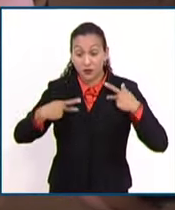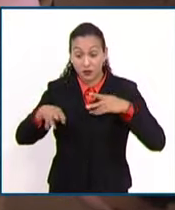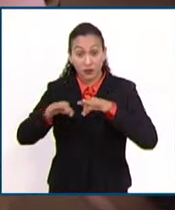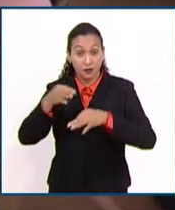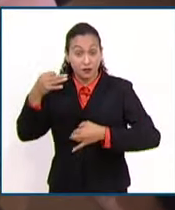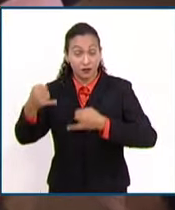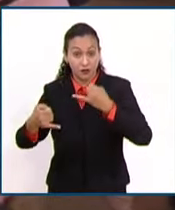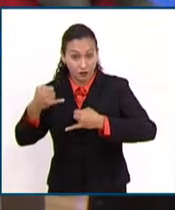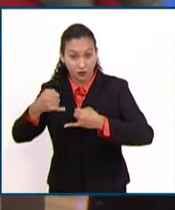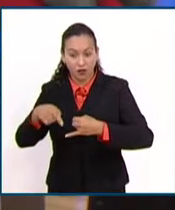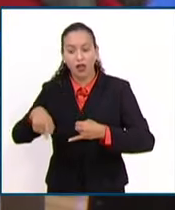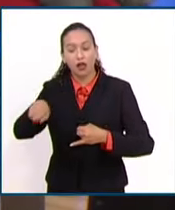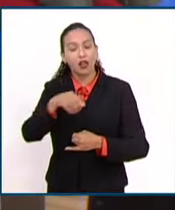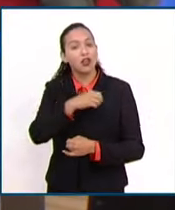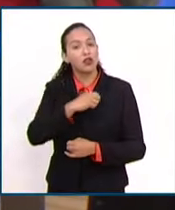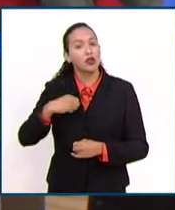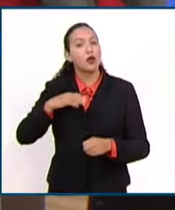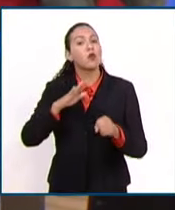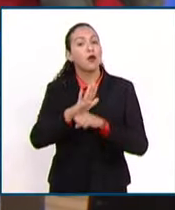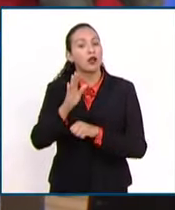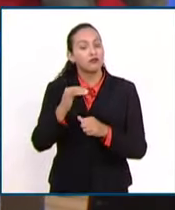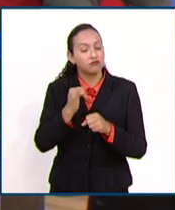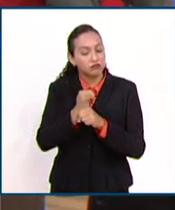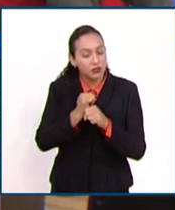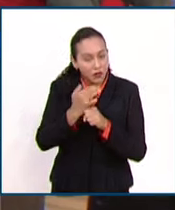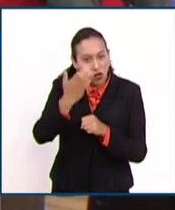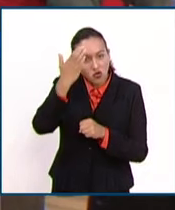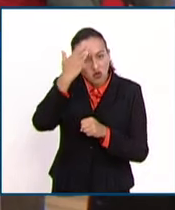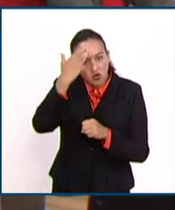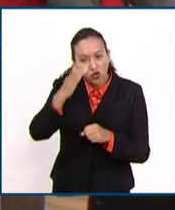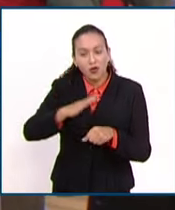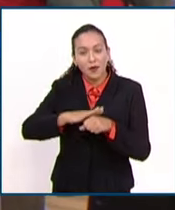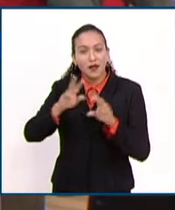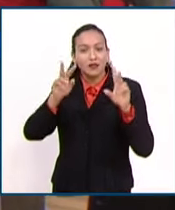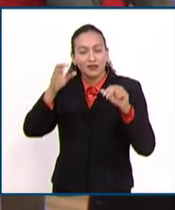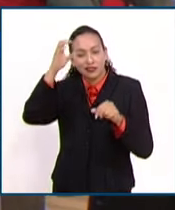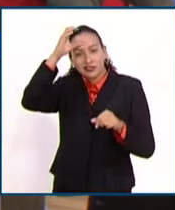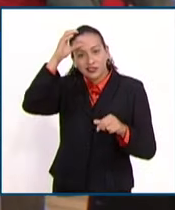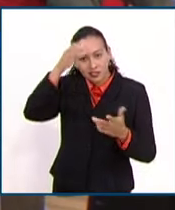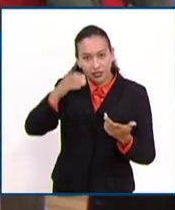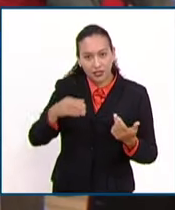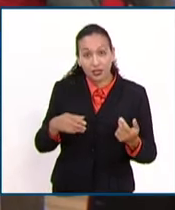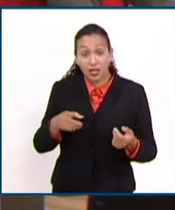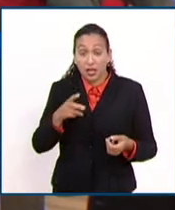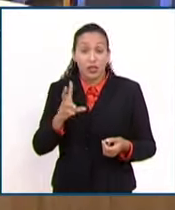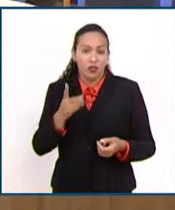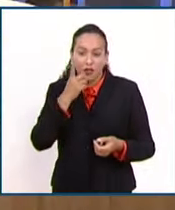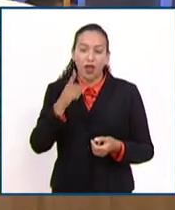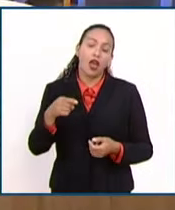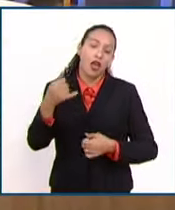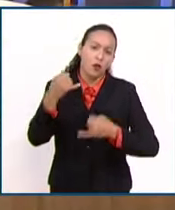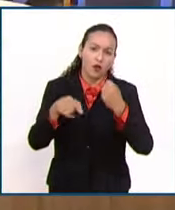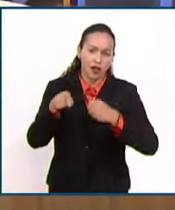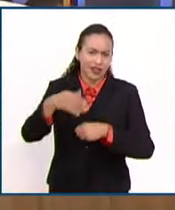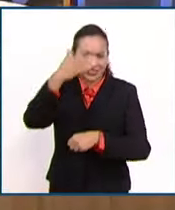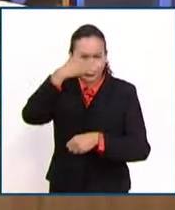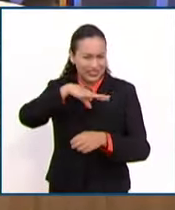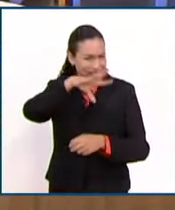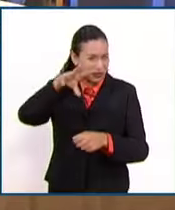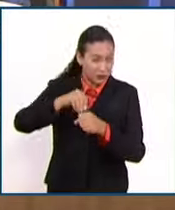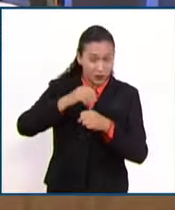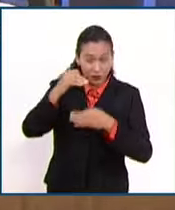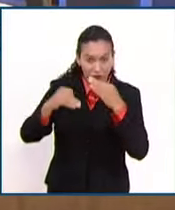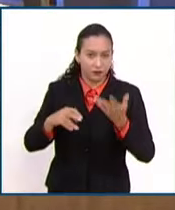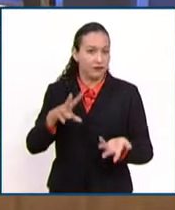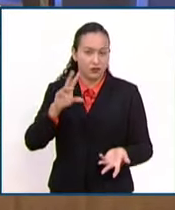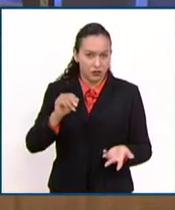juzgadoras tienen la obligación de allegarse de la información necesaria y romper con la idea de que el juez todo lo sabe. Así lo señaló el ministro